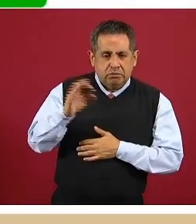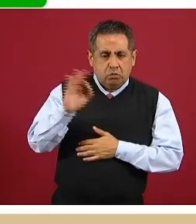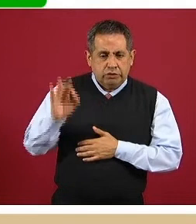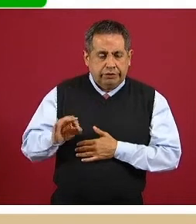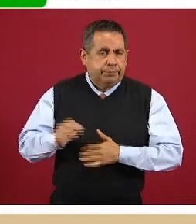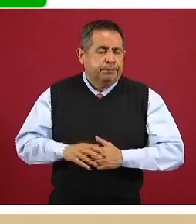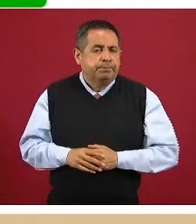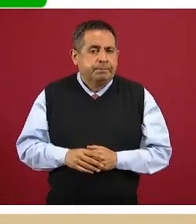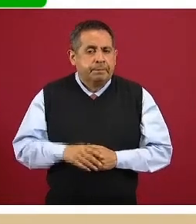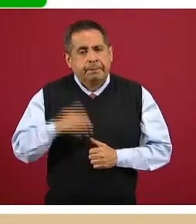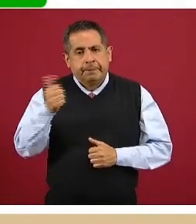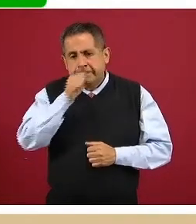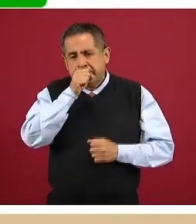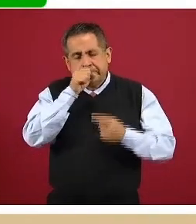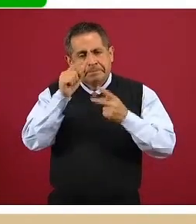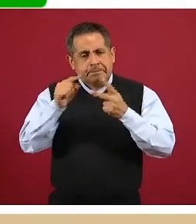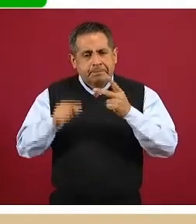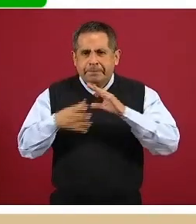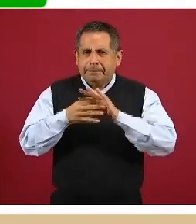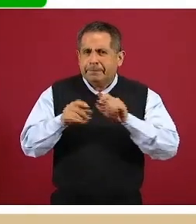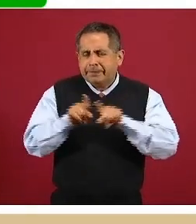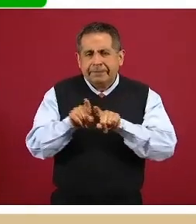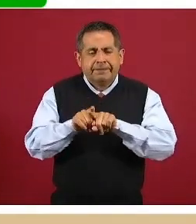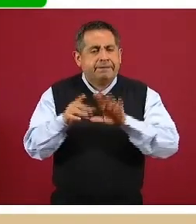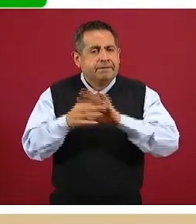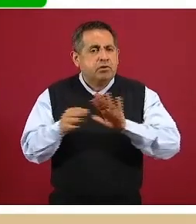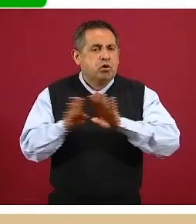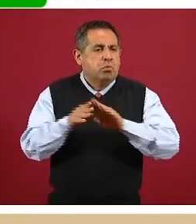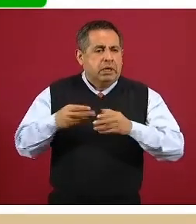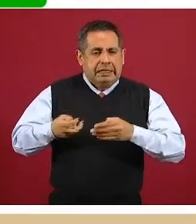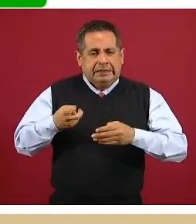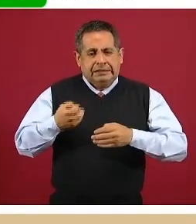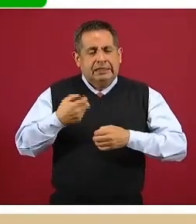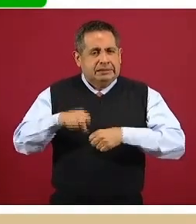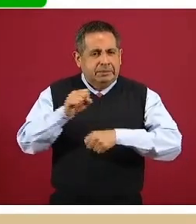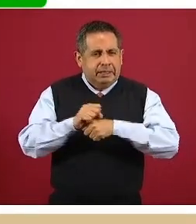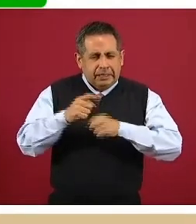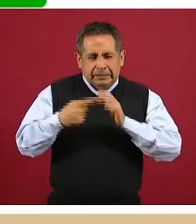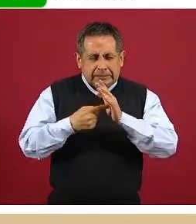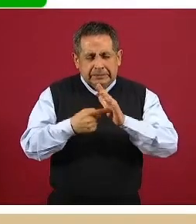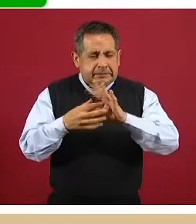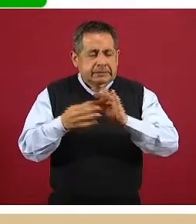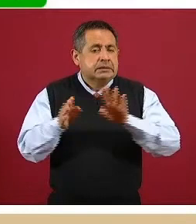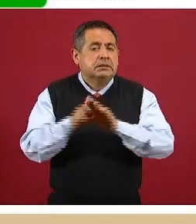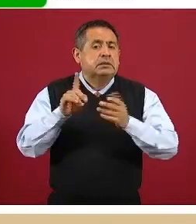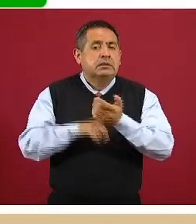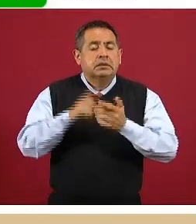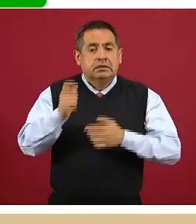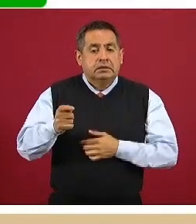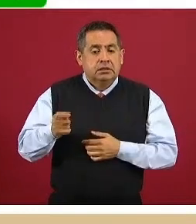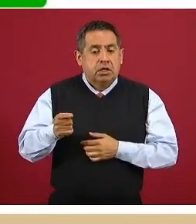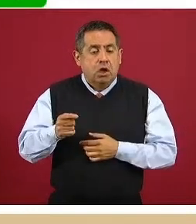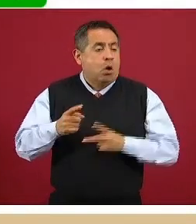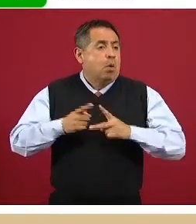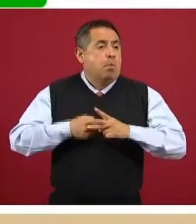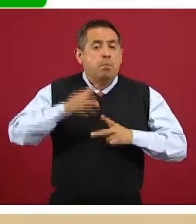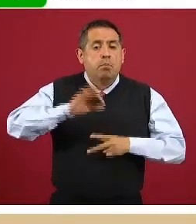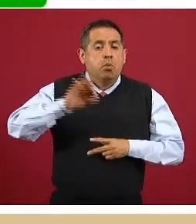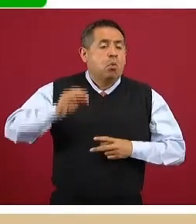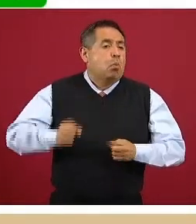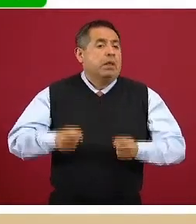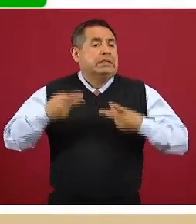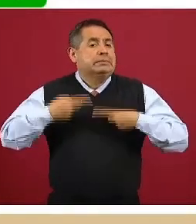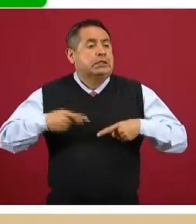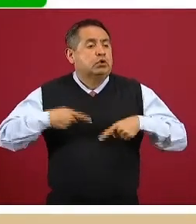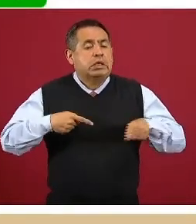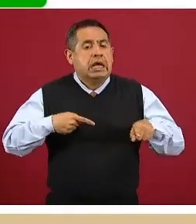53%. Otro indicador al que le hemos estado dando seguimiento también durante todas estas semanas, si ustedes recuerdan, es precisamente la proporción de personas